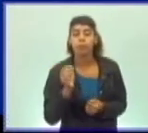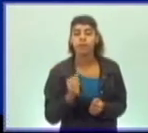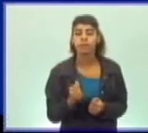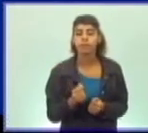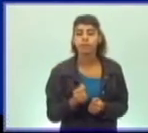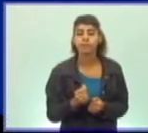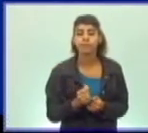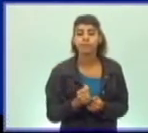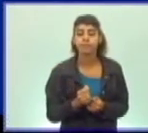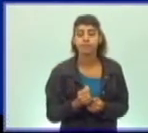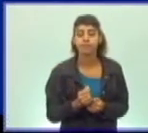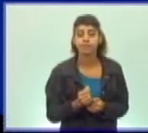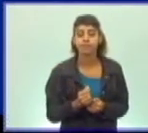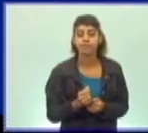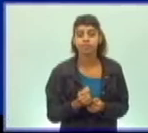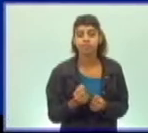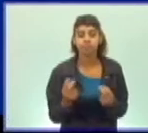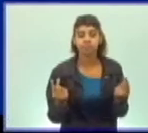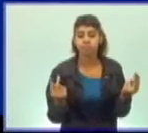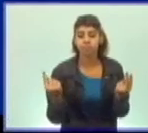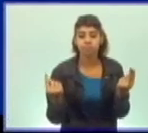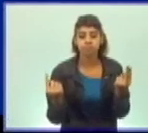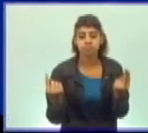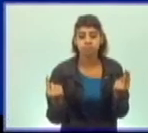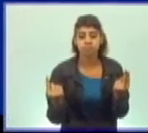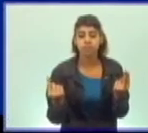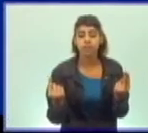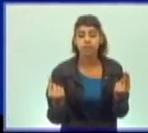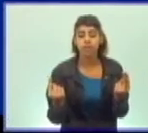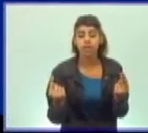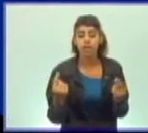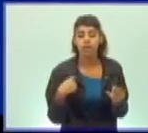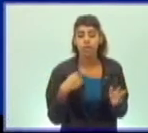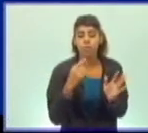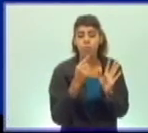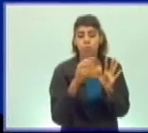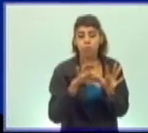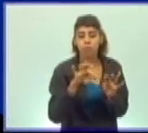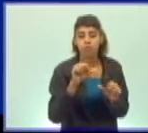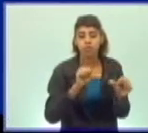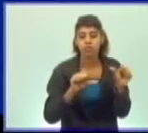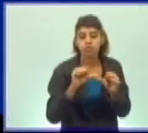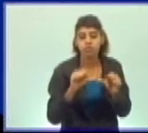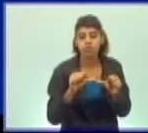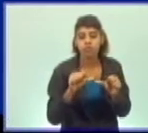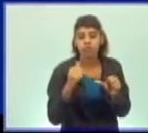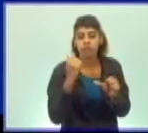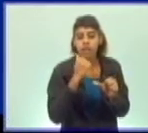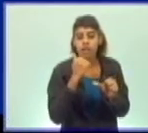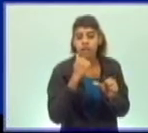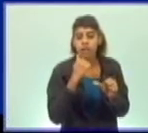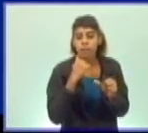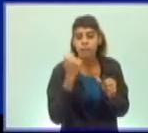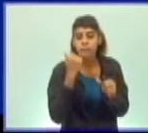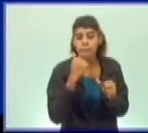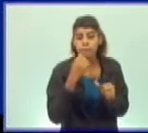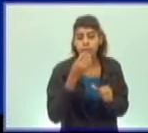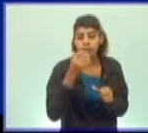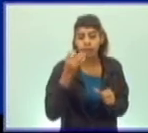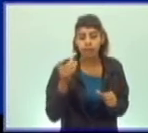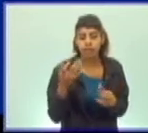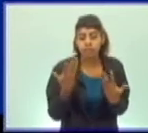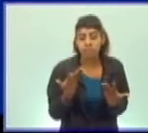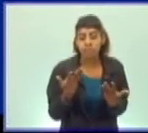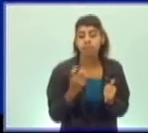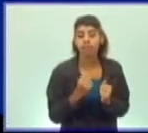y el fósforo, el elemento que sus óxidos e hidróxidos son más básicos. Recuerden que las propiedades básicas en